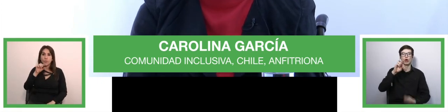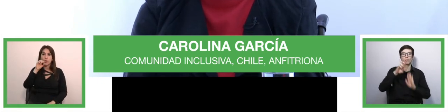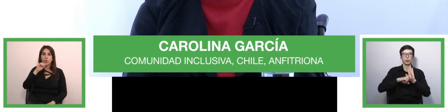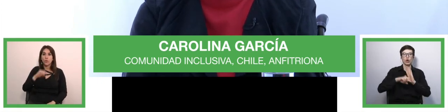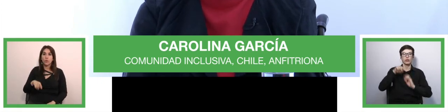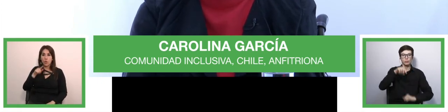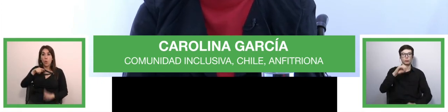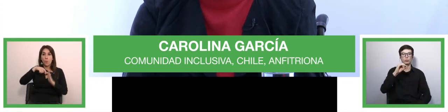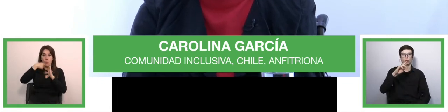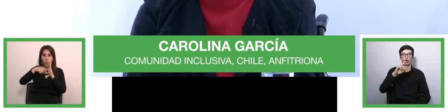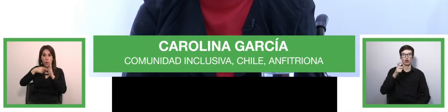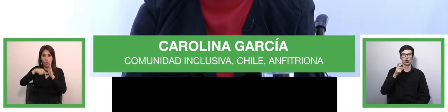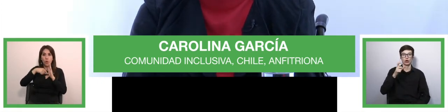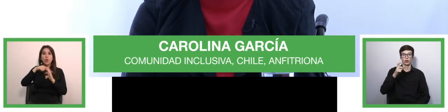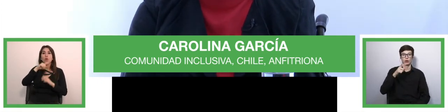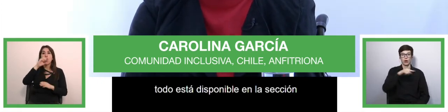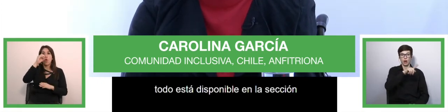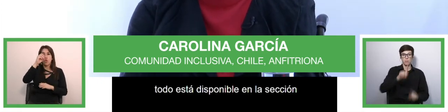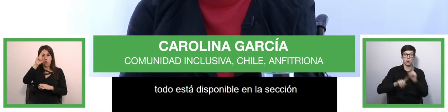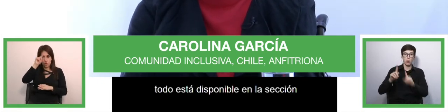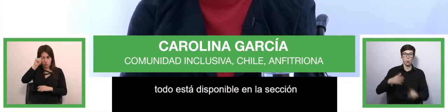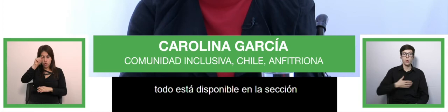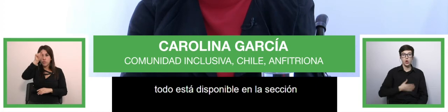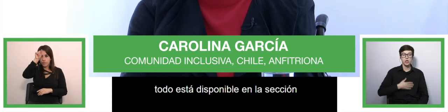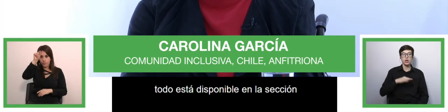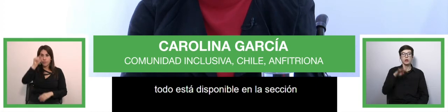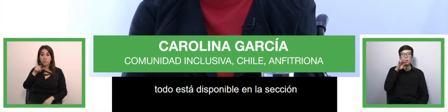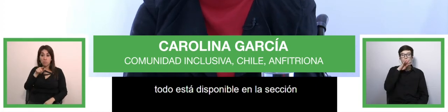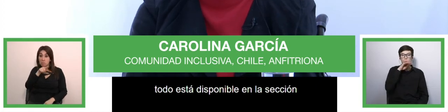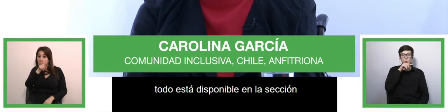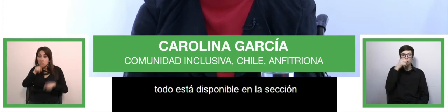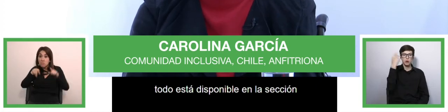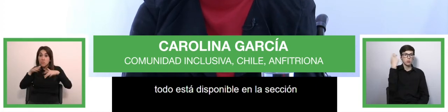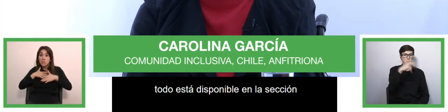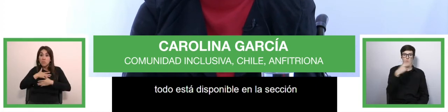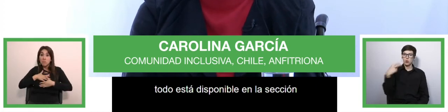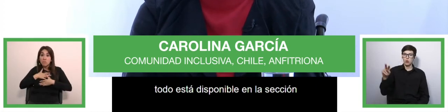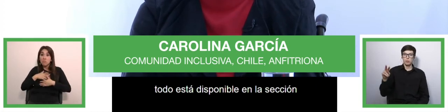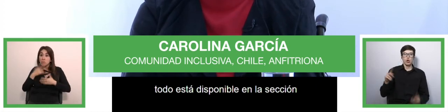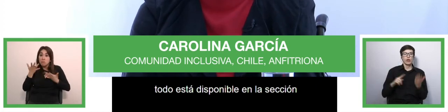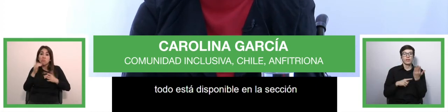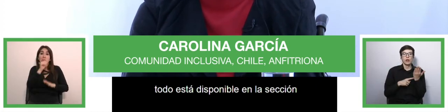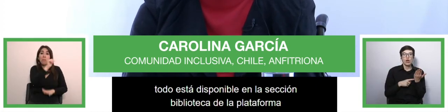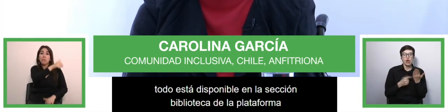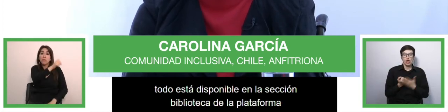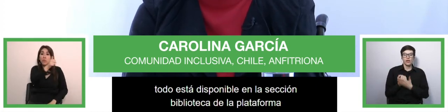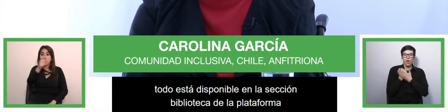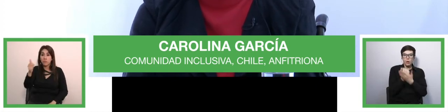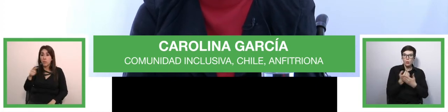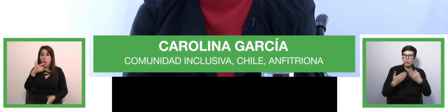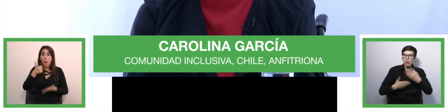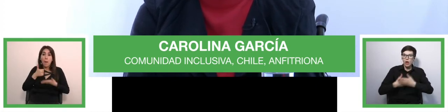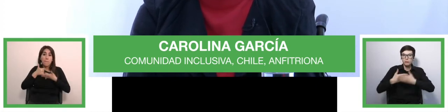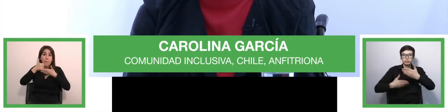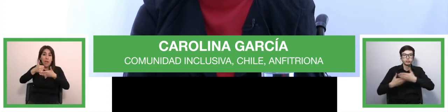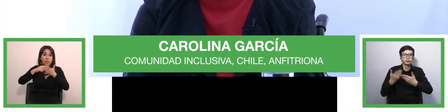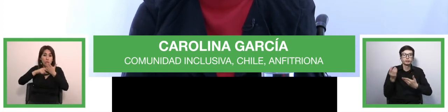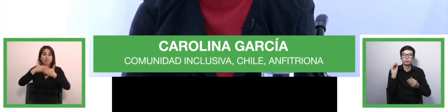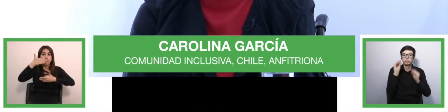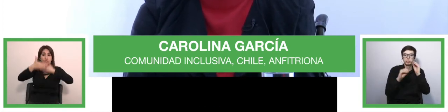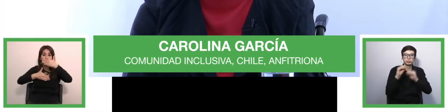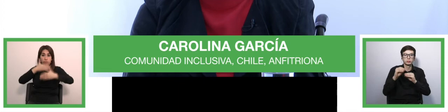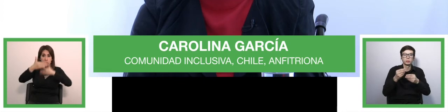latinoamerica.ciroproject.org para quienes quieran usar sus propias tecnologías de asistencia. Esta